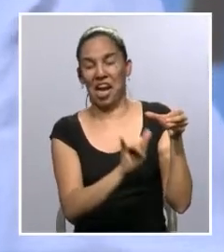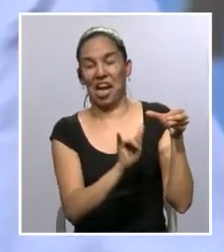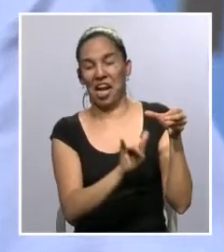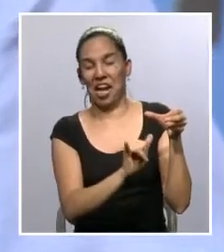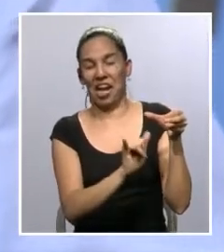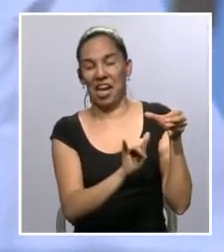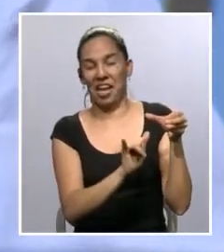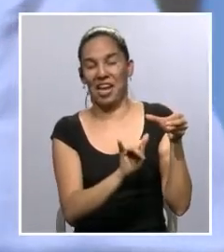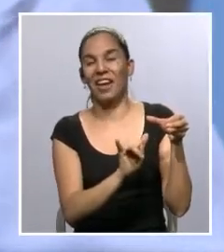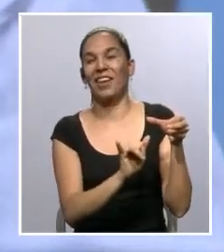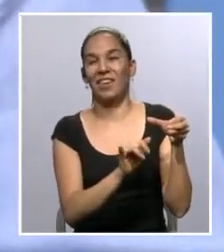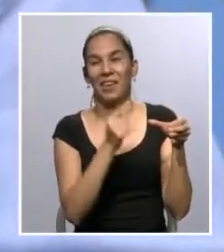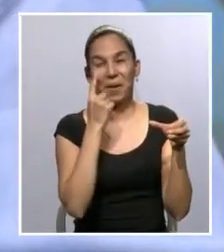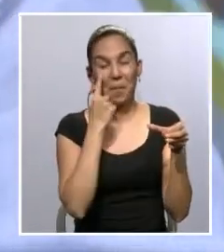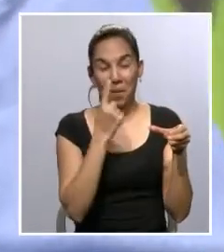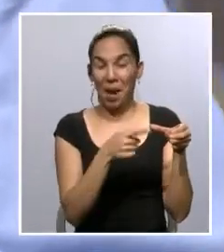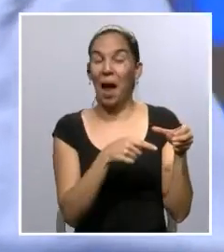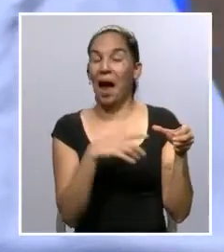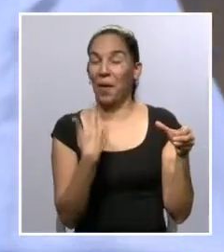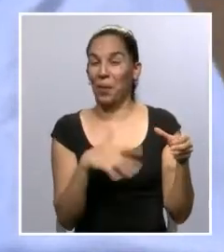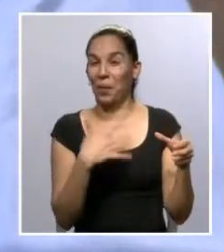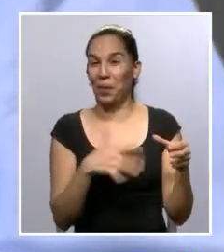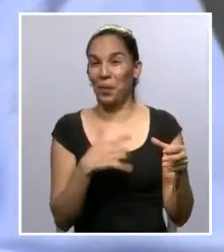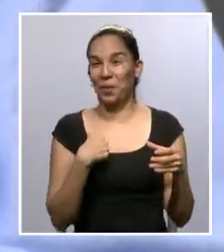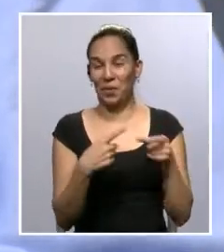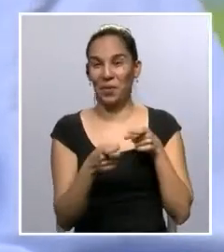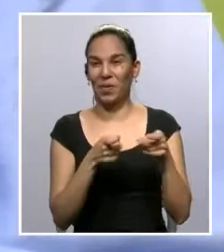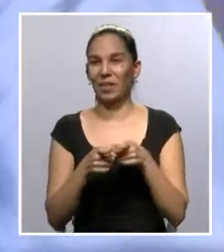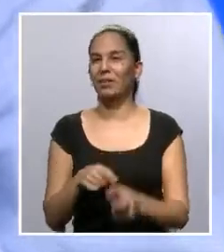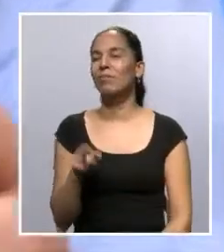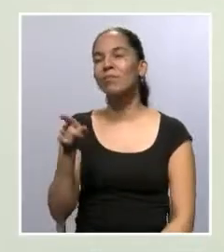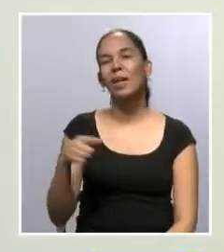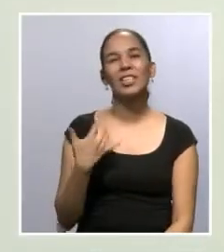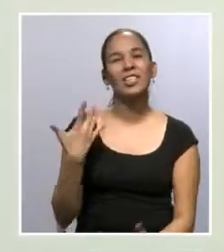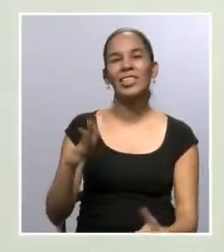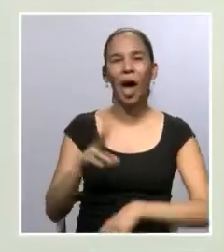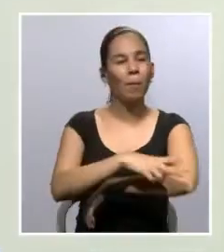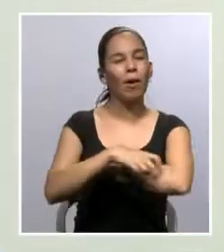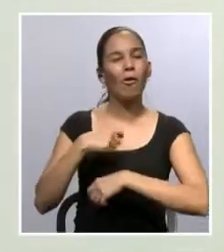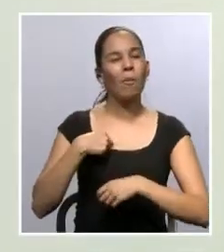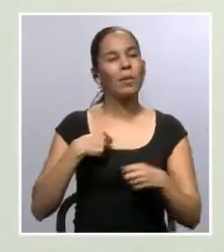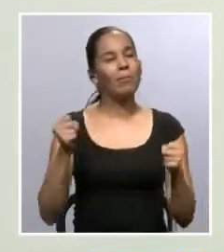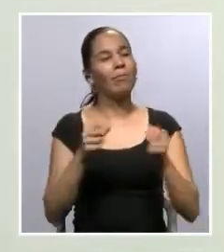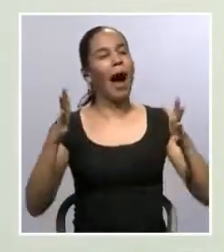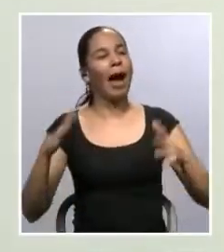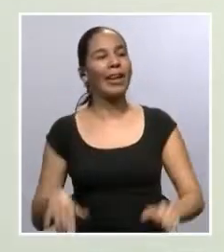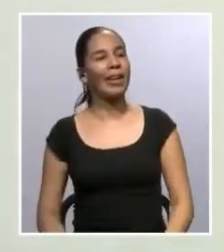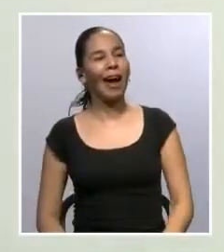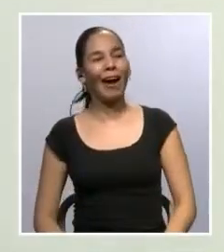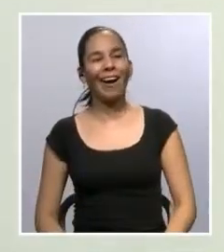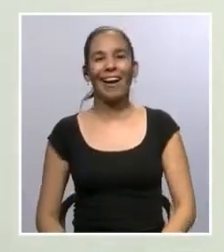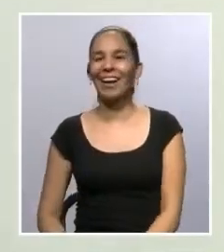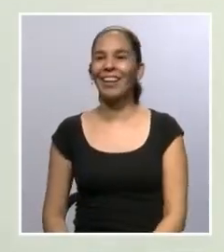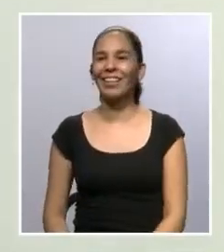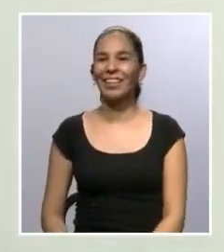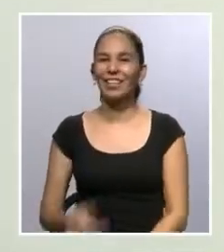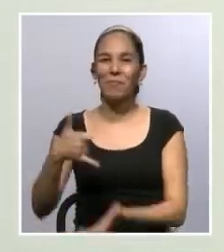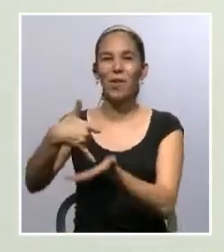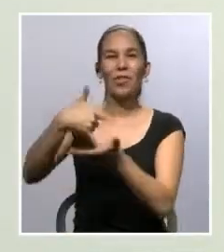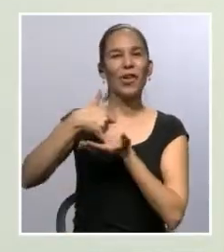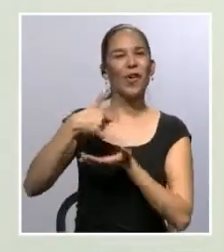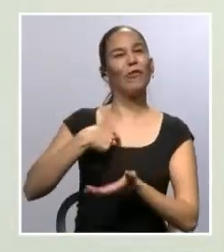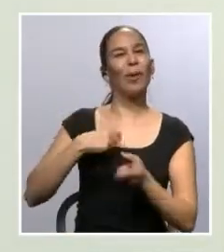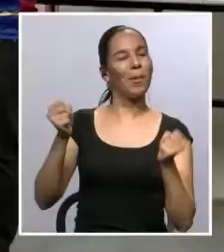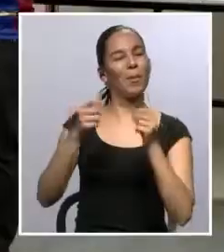ahí yo qué manera. Ya me robaron el show de magia. ¿Verdad que sí? El truco me lo descifrando robaron. La